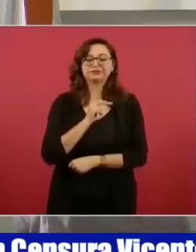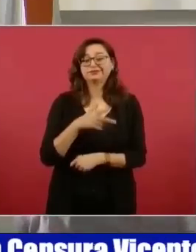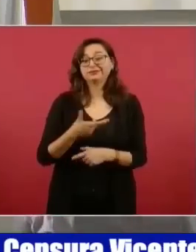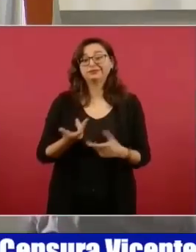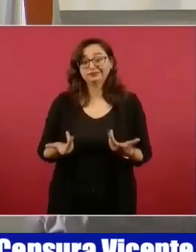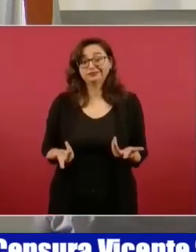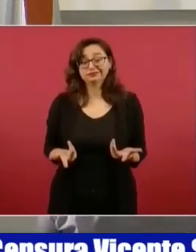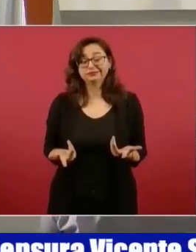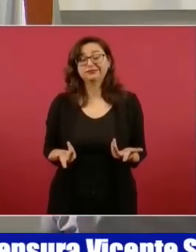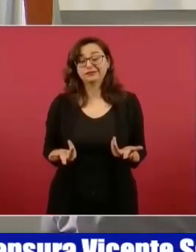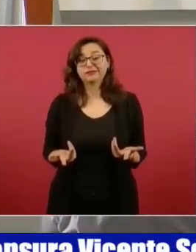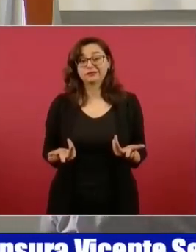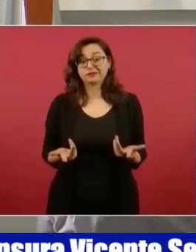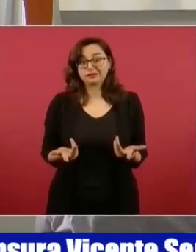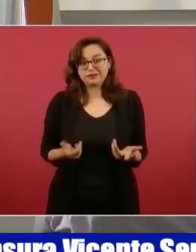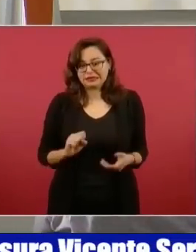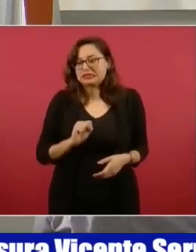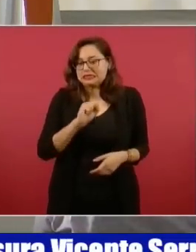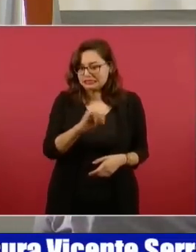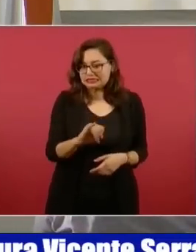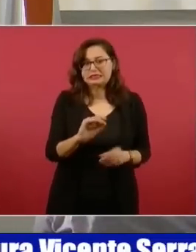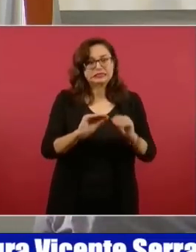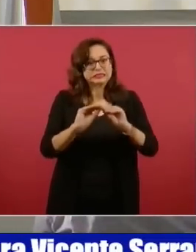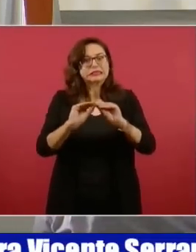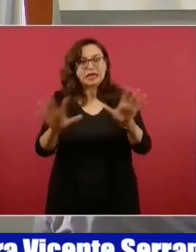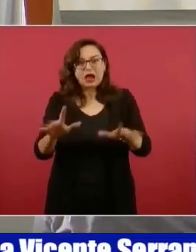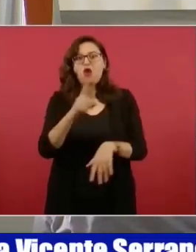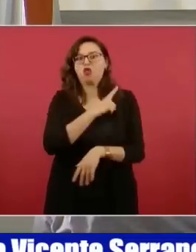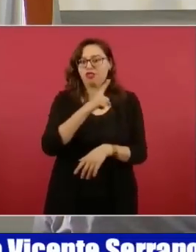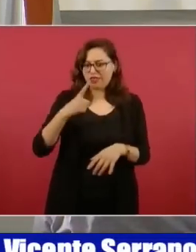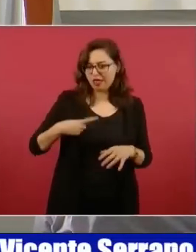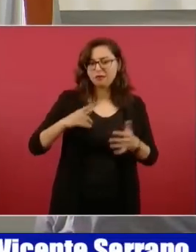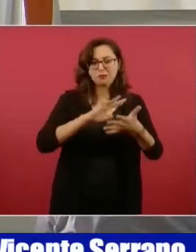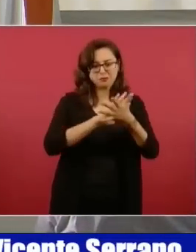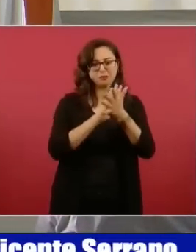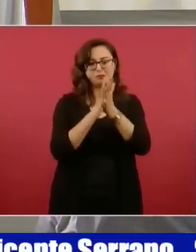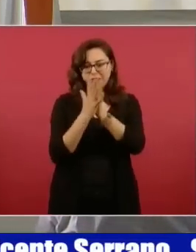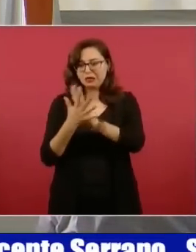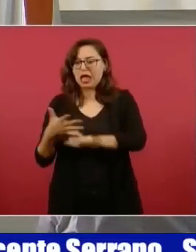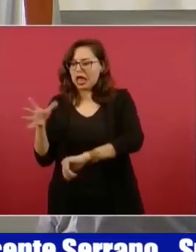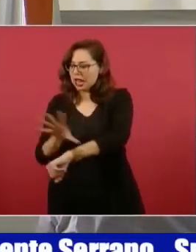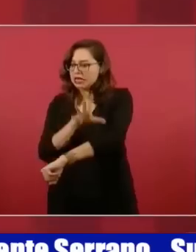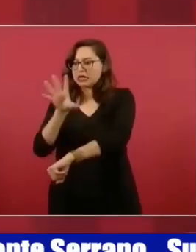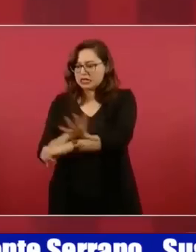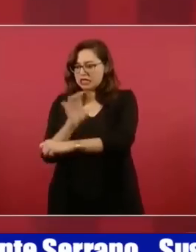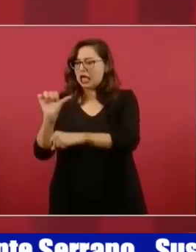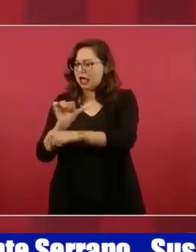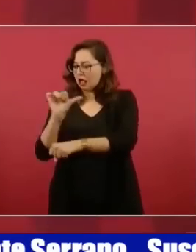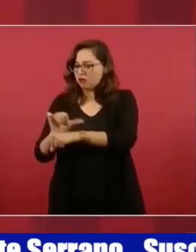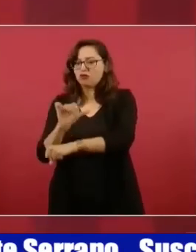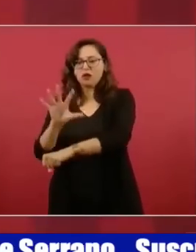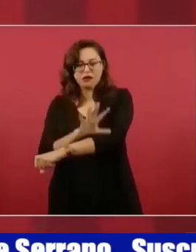que hay que seguir avanzando en la transición energética, pero